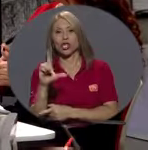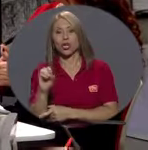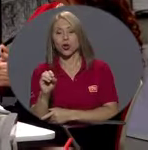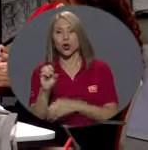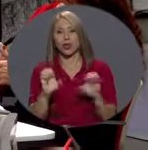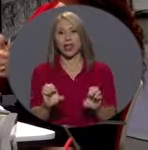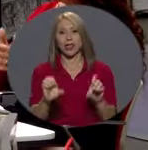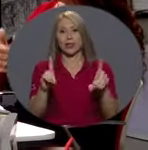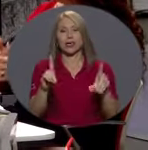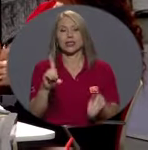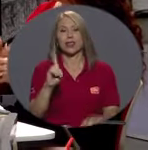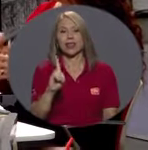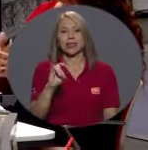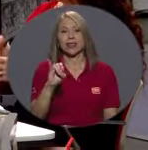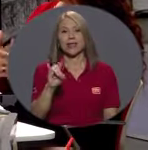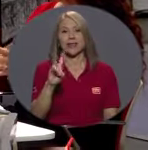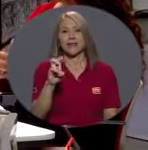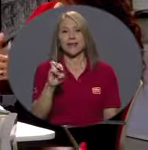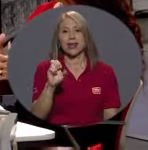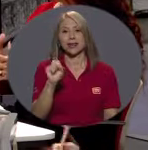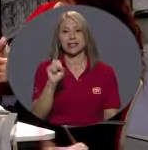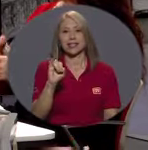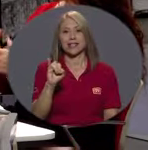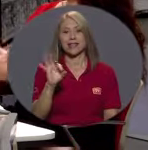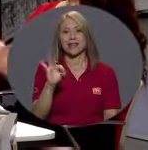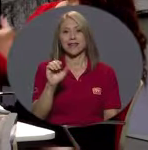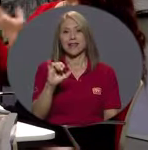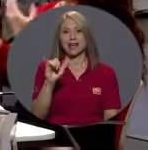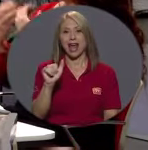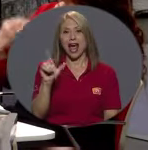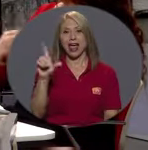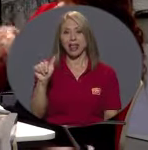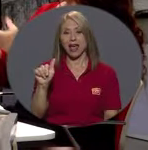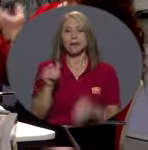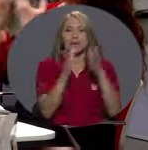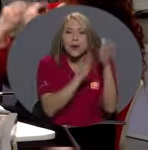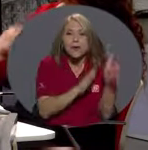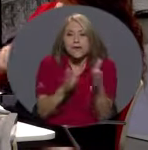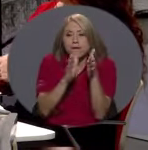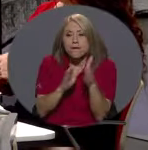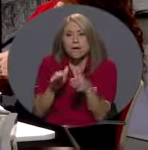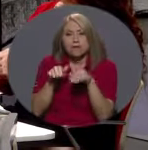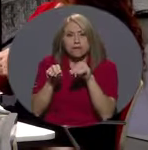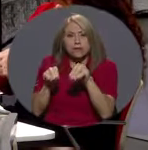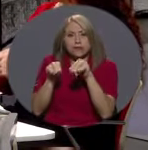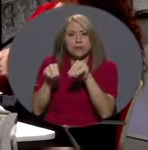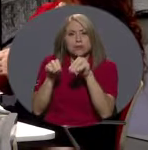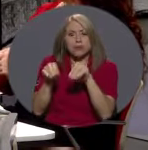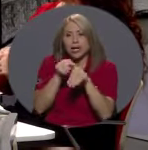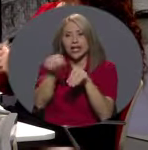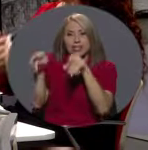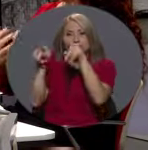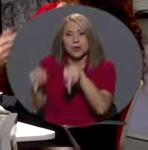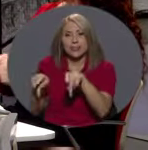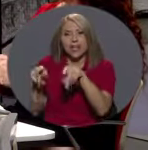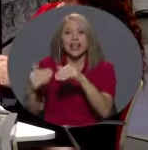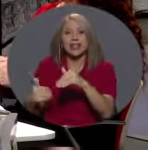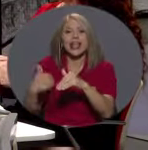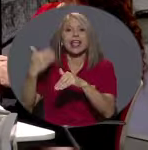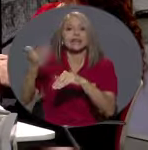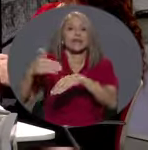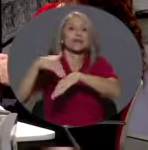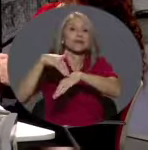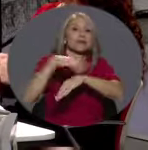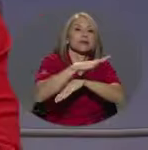educación diversificada, forma a esta población, la cual recibe o es referida más bien al